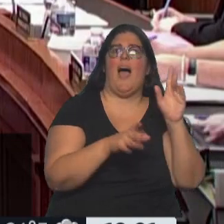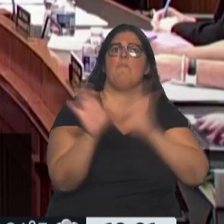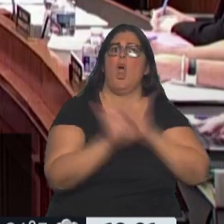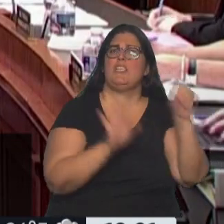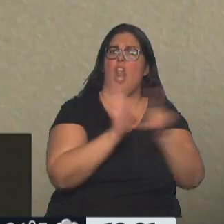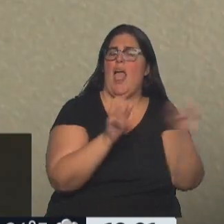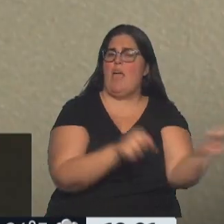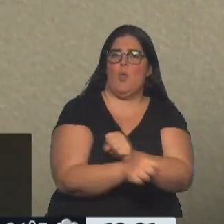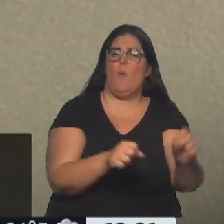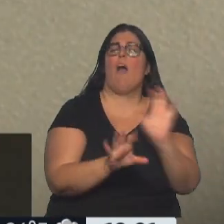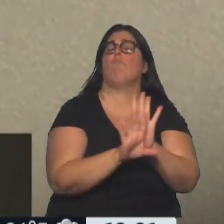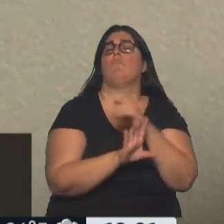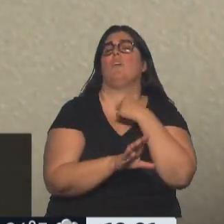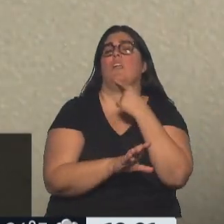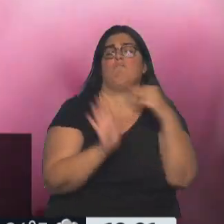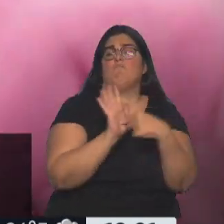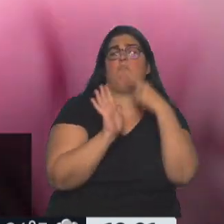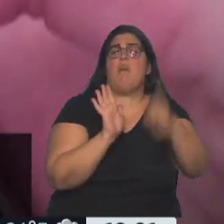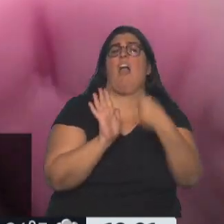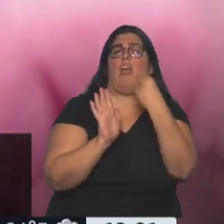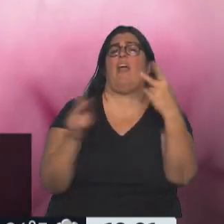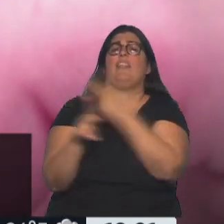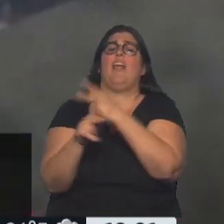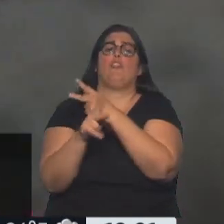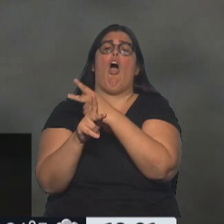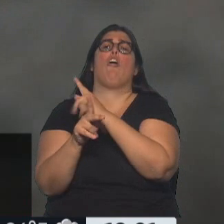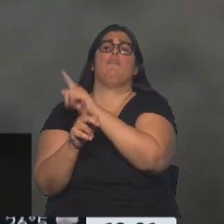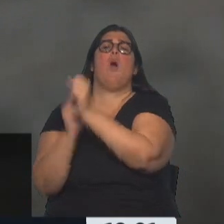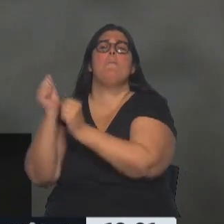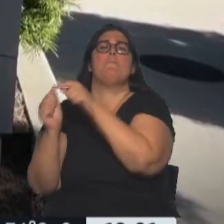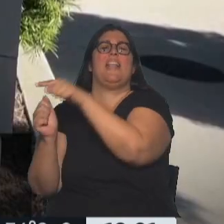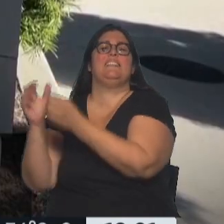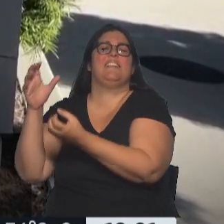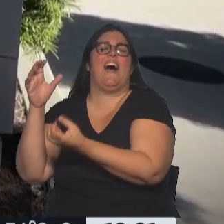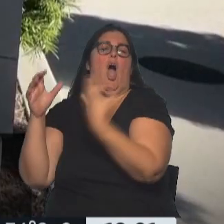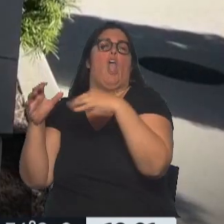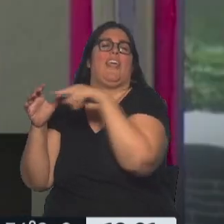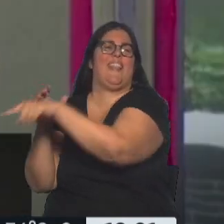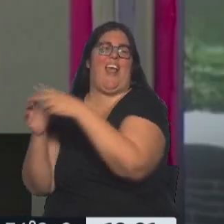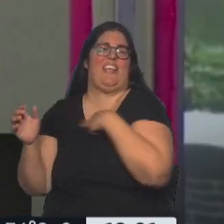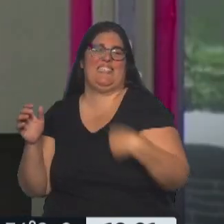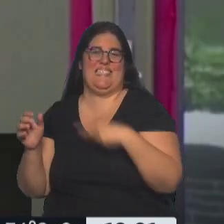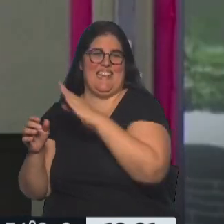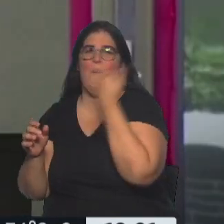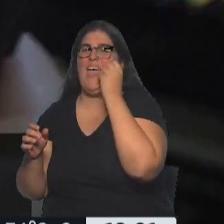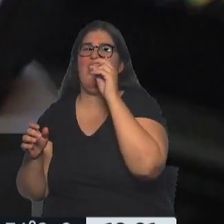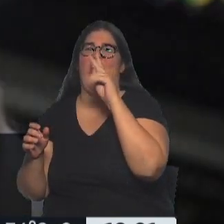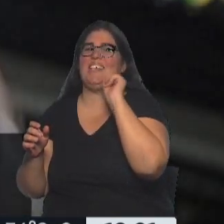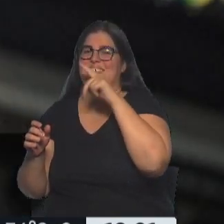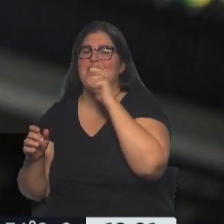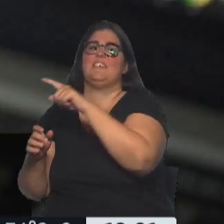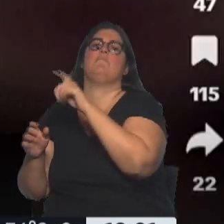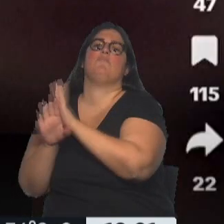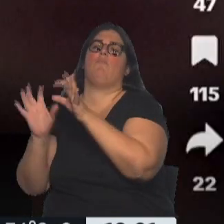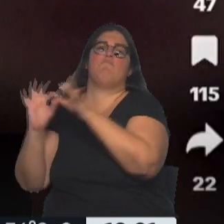que obligaría a la red social TikTok a desvincularse de su empresa matriz en China, ByteDance, para evitar ser prohibida en todo el